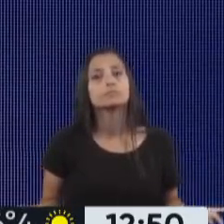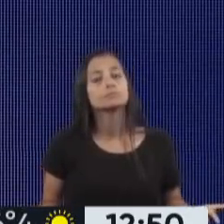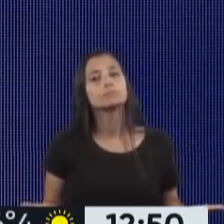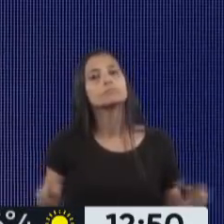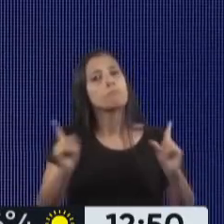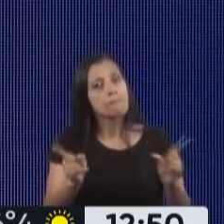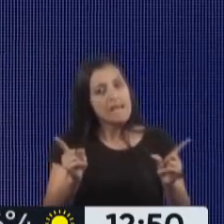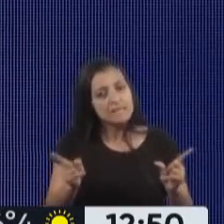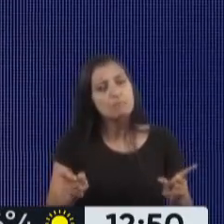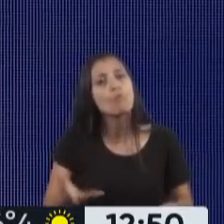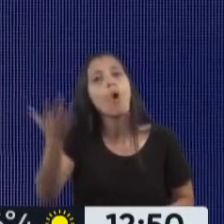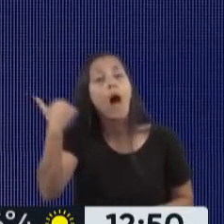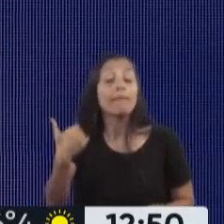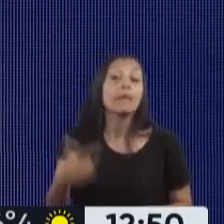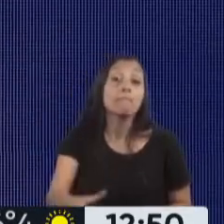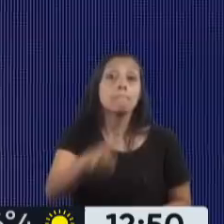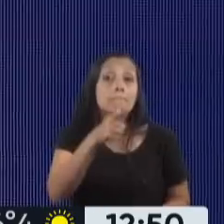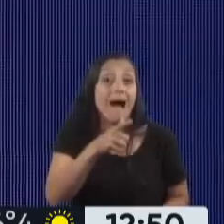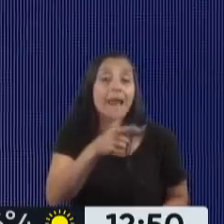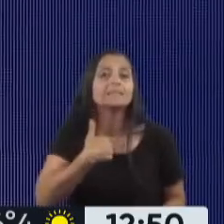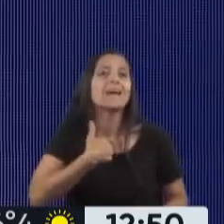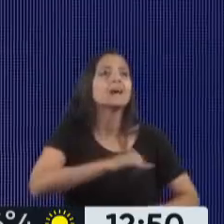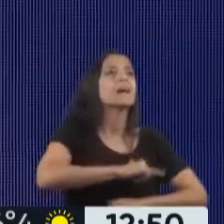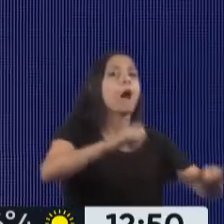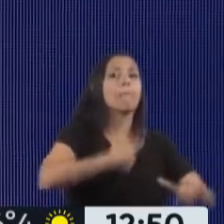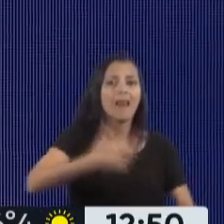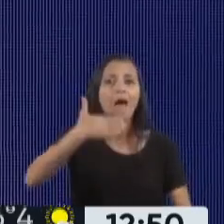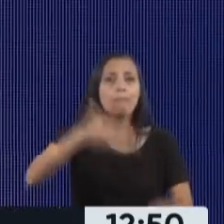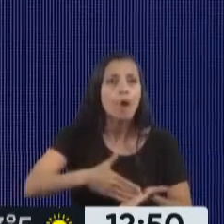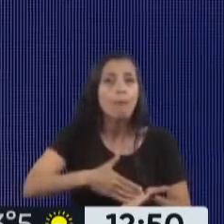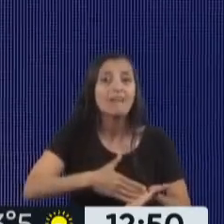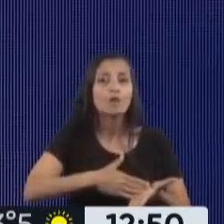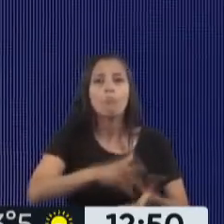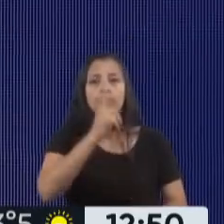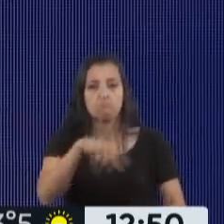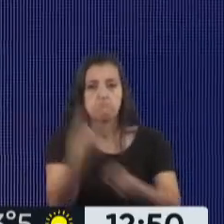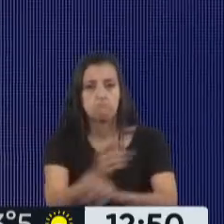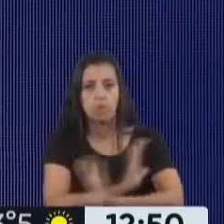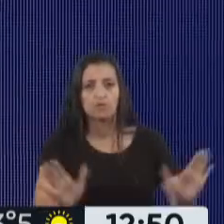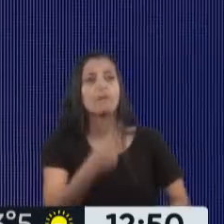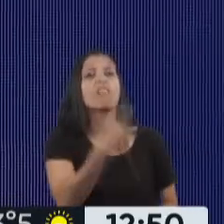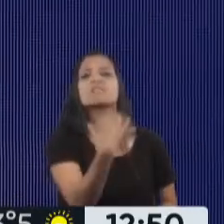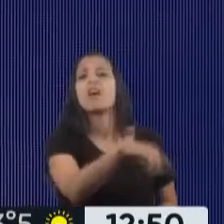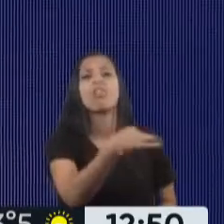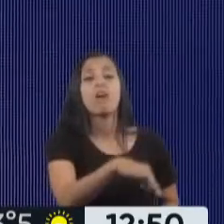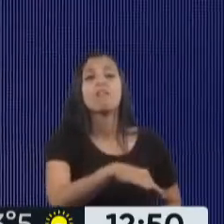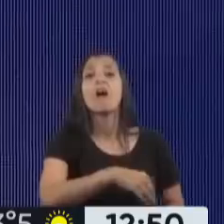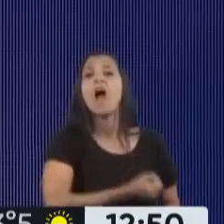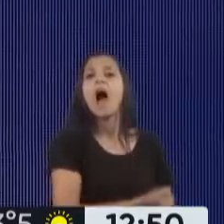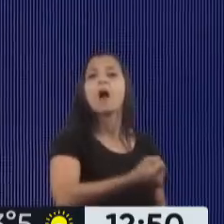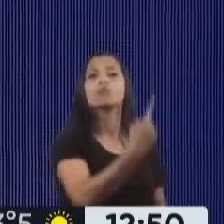eso que parecía virtualmente imposible, que no se podía ajustar más que un punto por